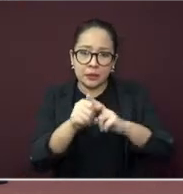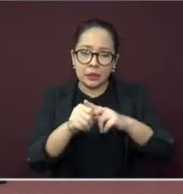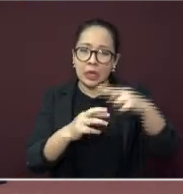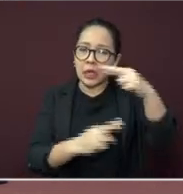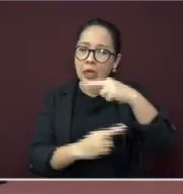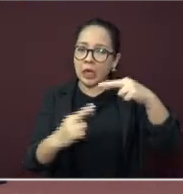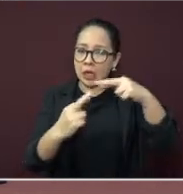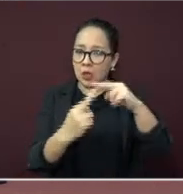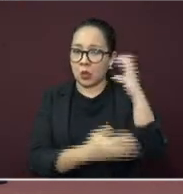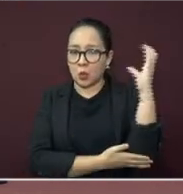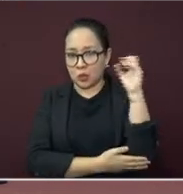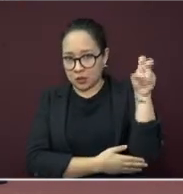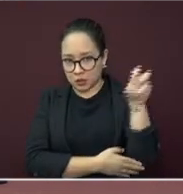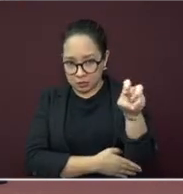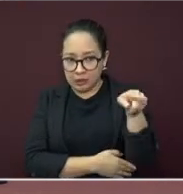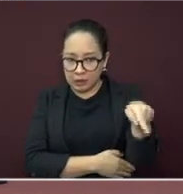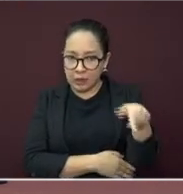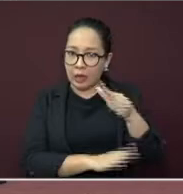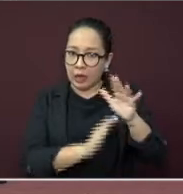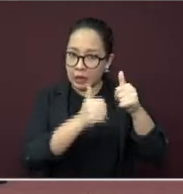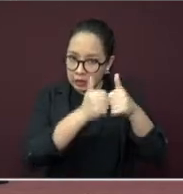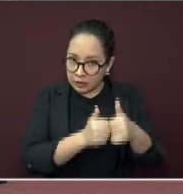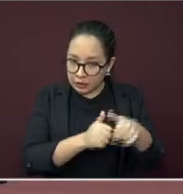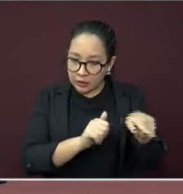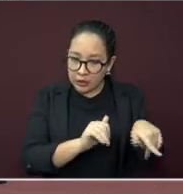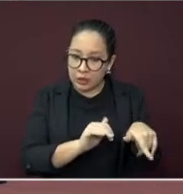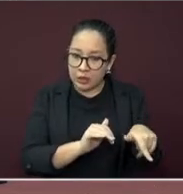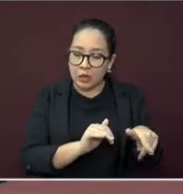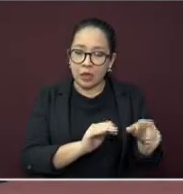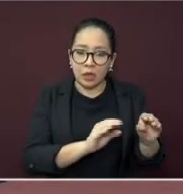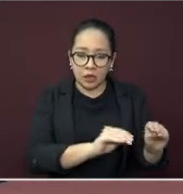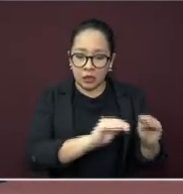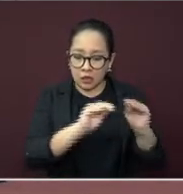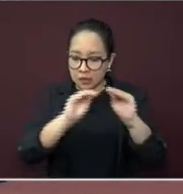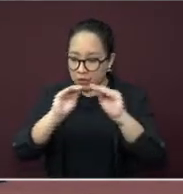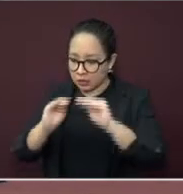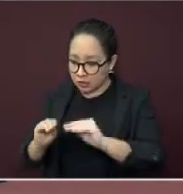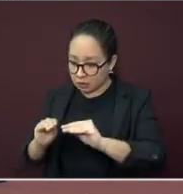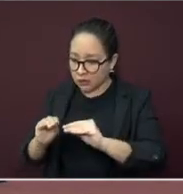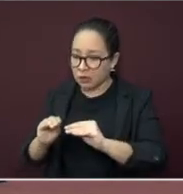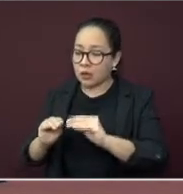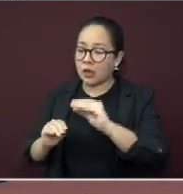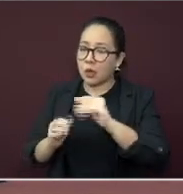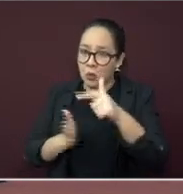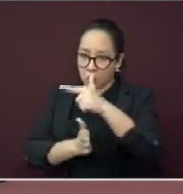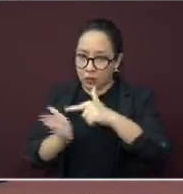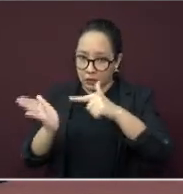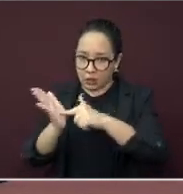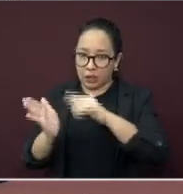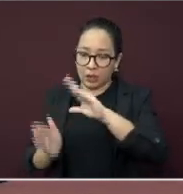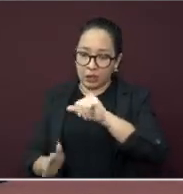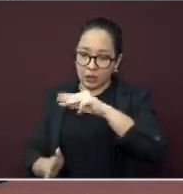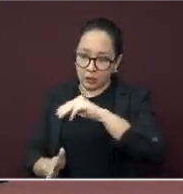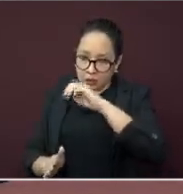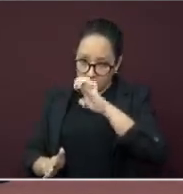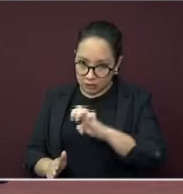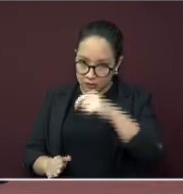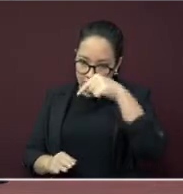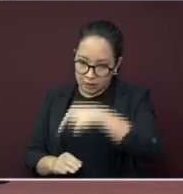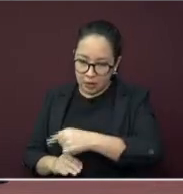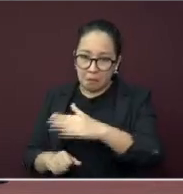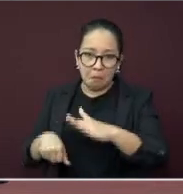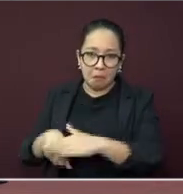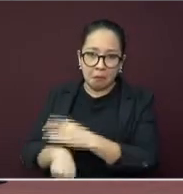de coatzacoalcos y que bueno a lemos al evolucionar favorablemente fue trasladado